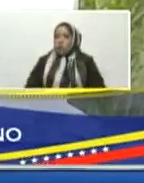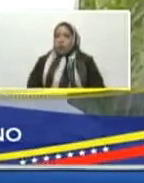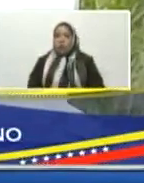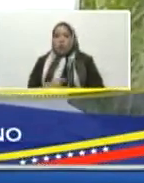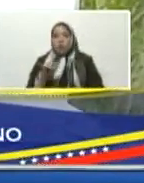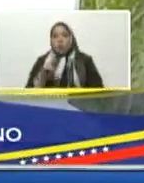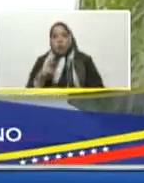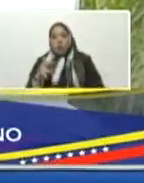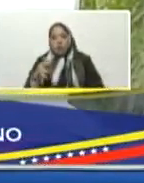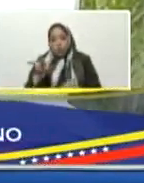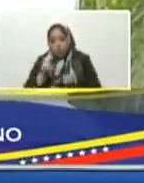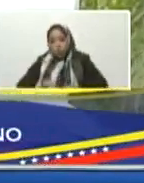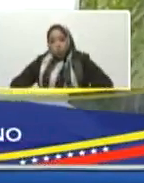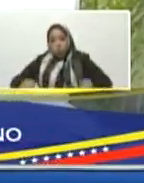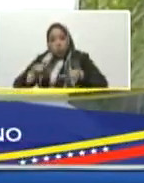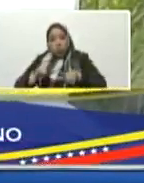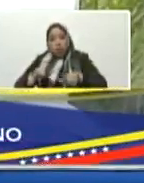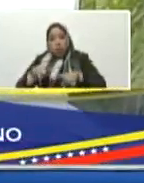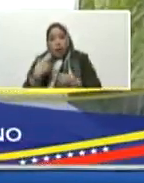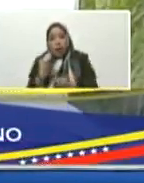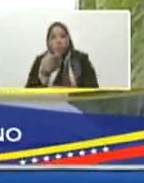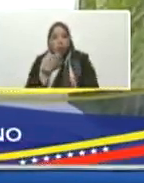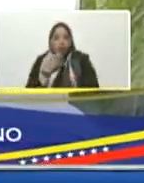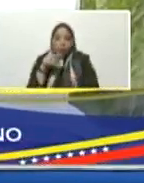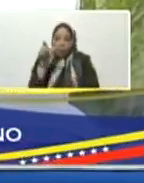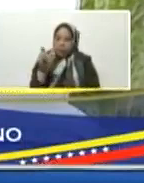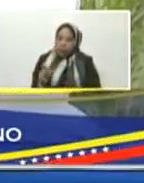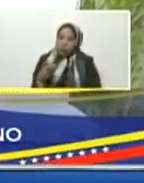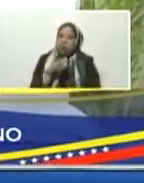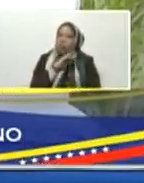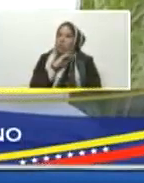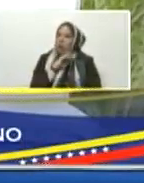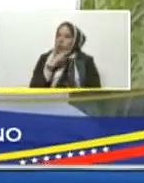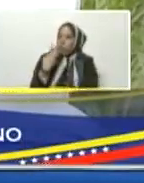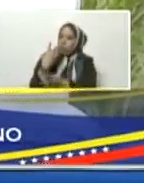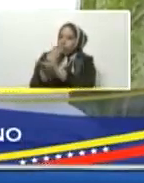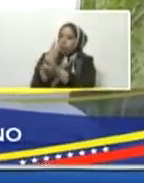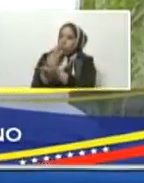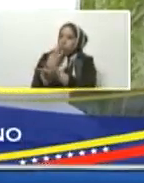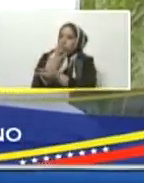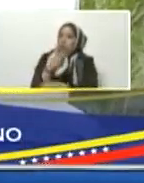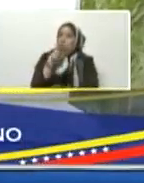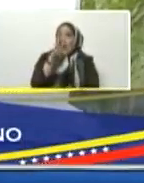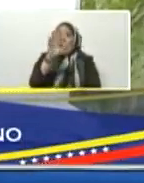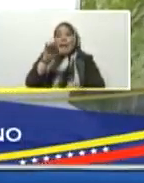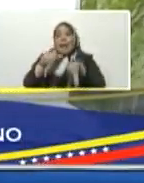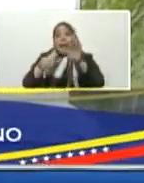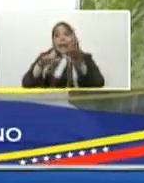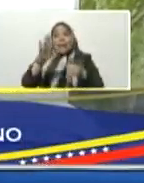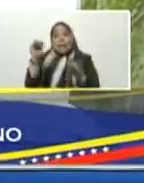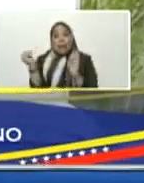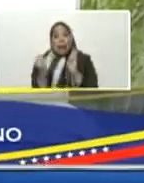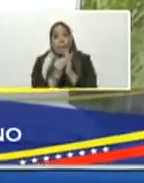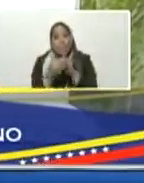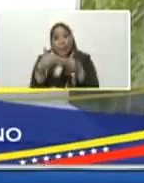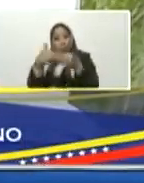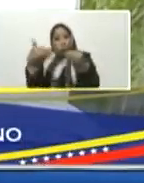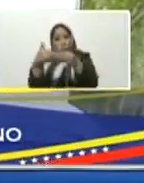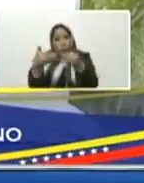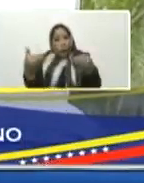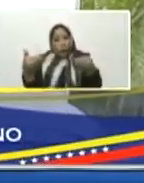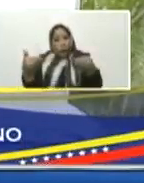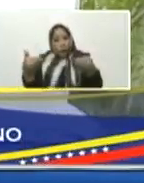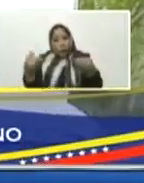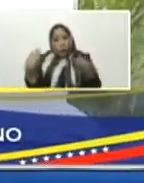una sesión de radioterapia, hay sesiones que pueden llegar a costar, presidente, $15,000. Una locura lo